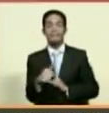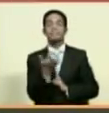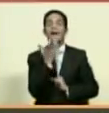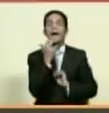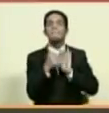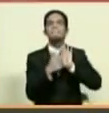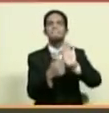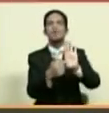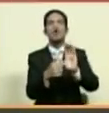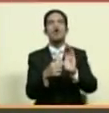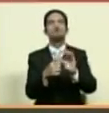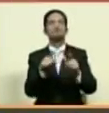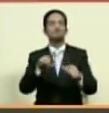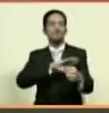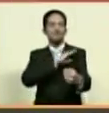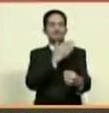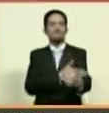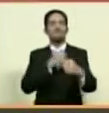de la